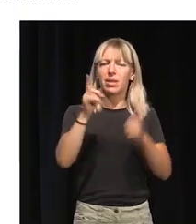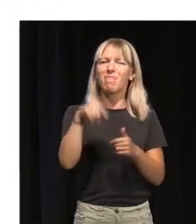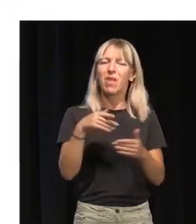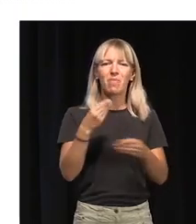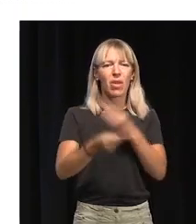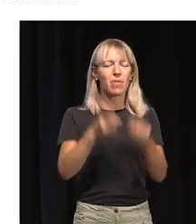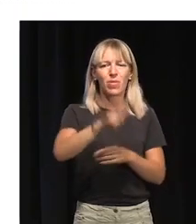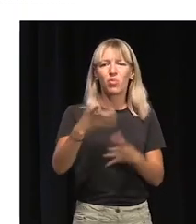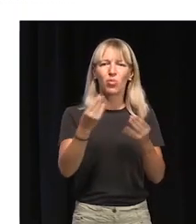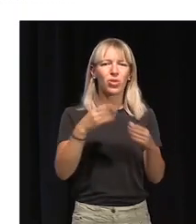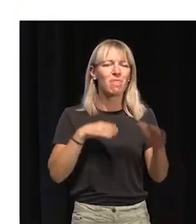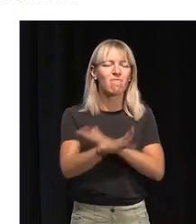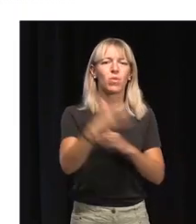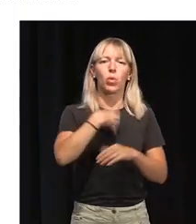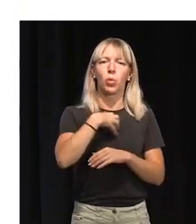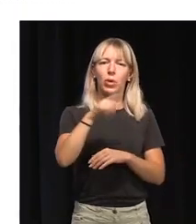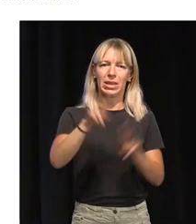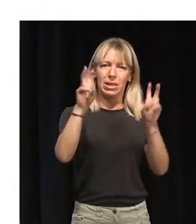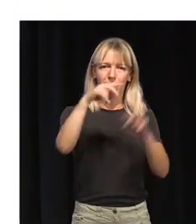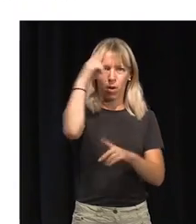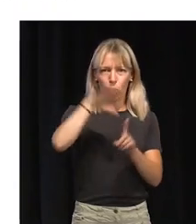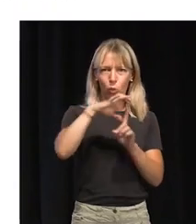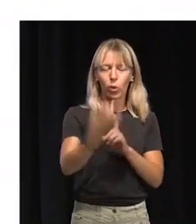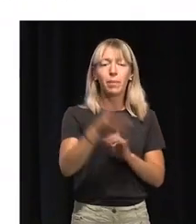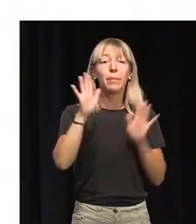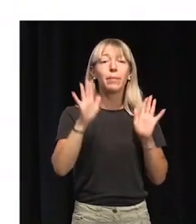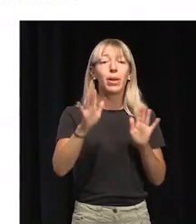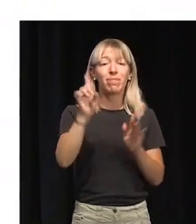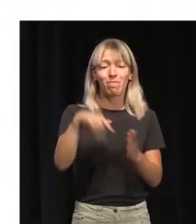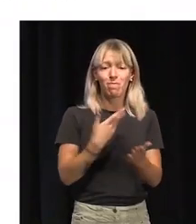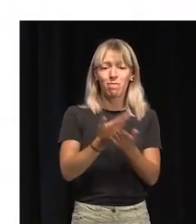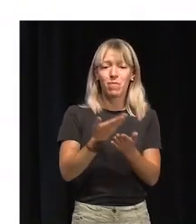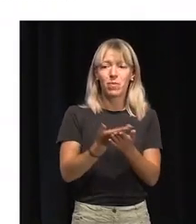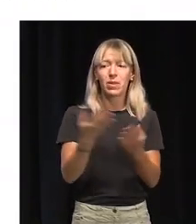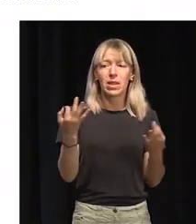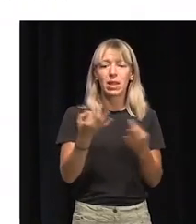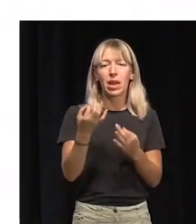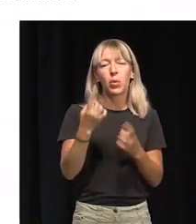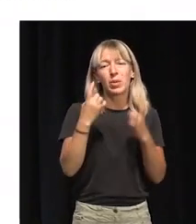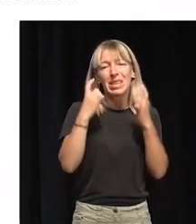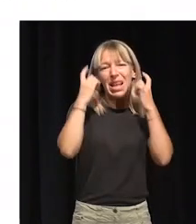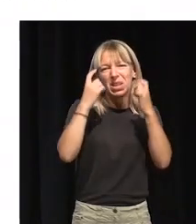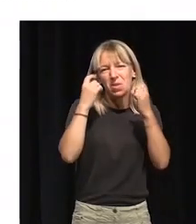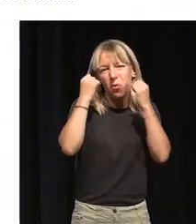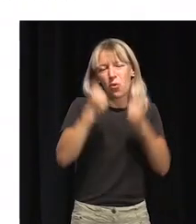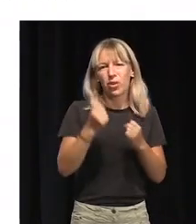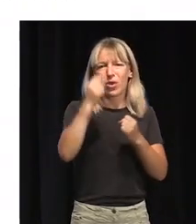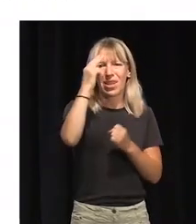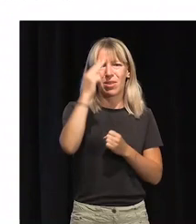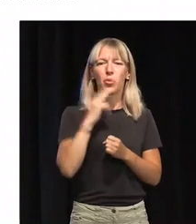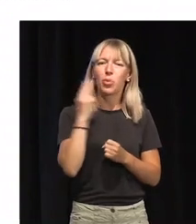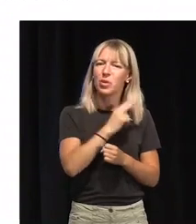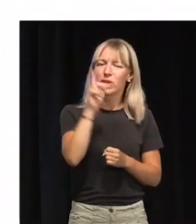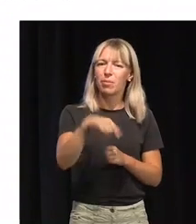muchas personas puedan acceder a la cultura. Pero también os pedimos un pequeño esfuerzo y un pequeño compromiso y que